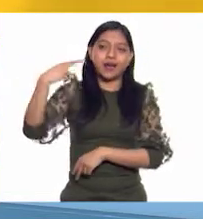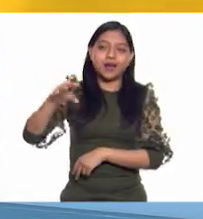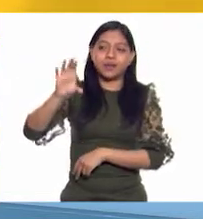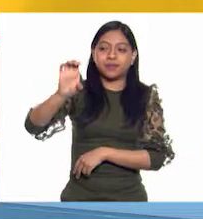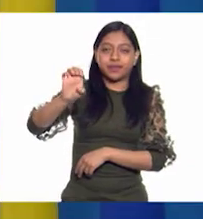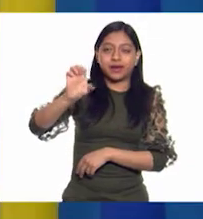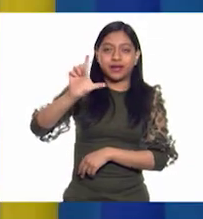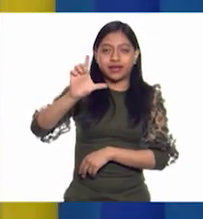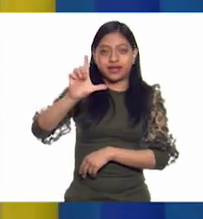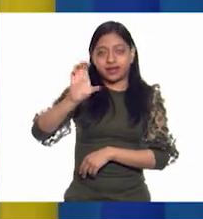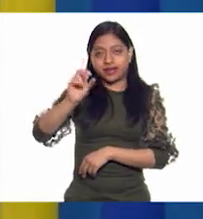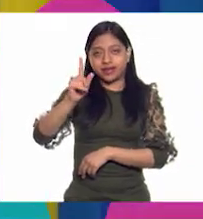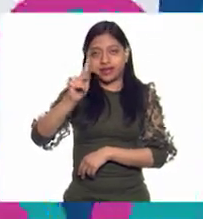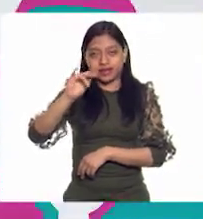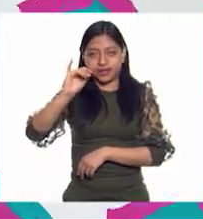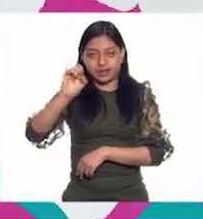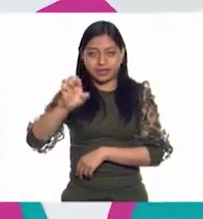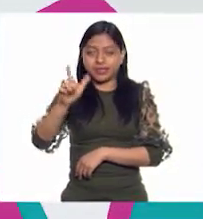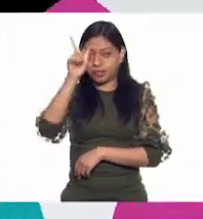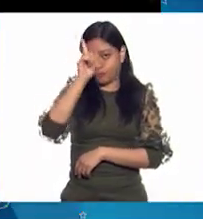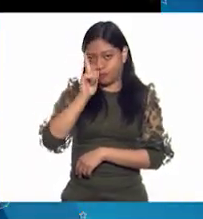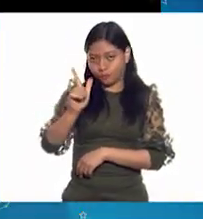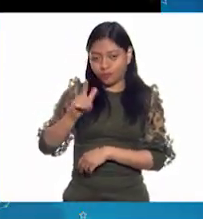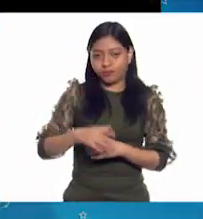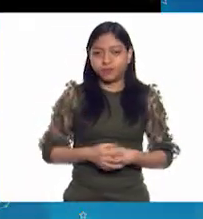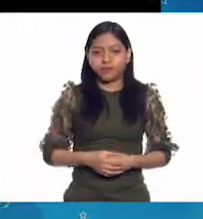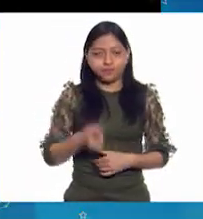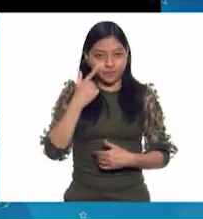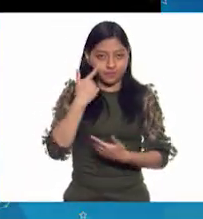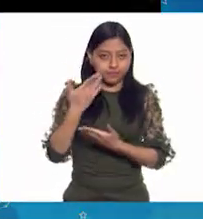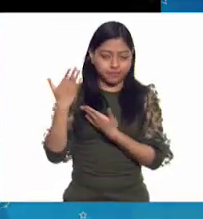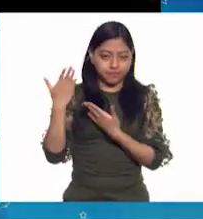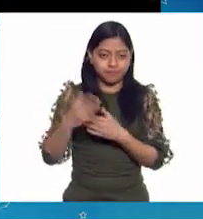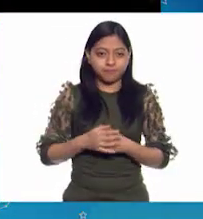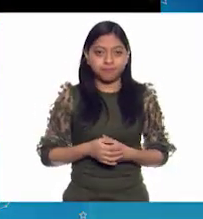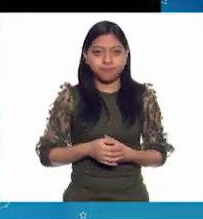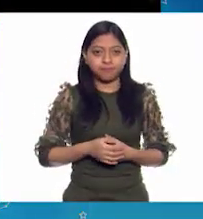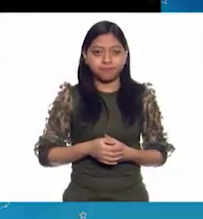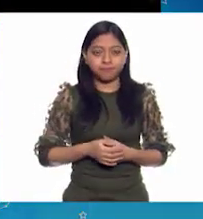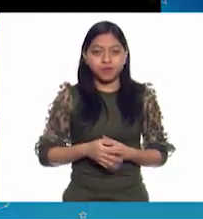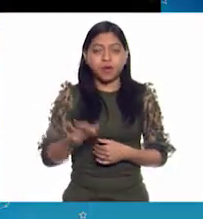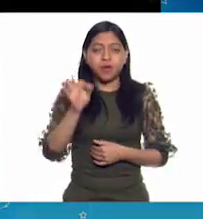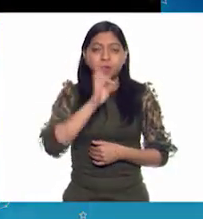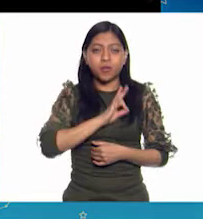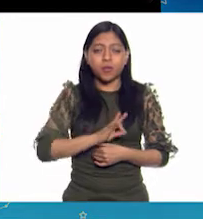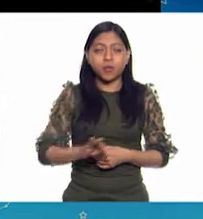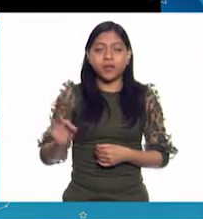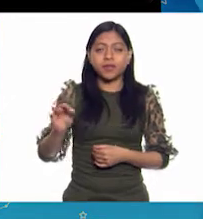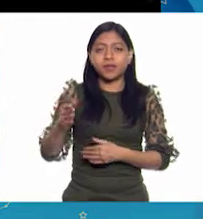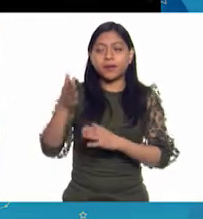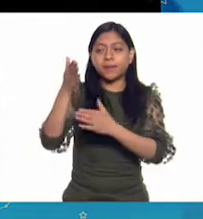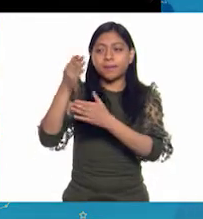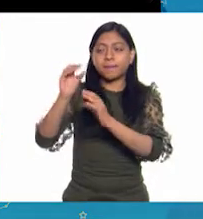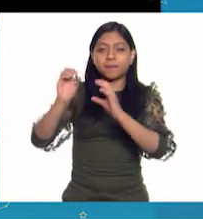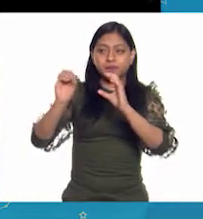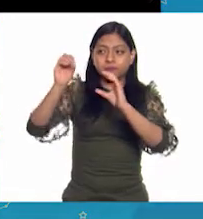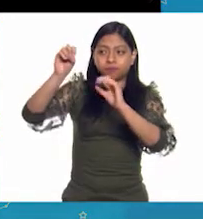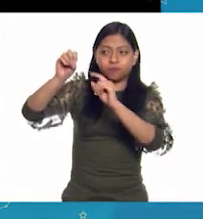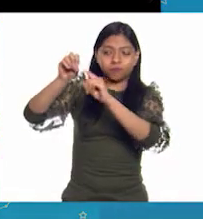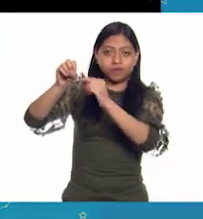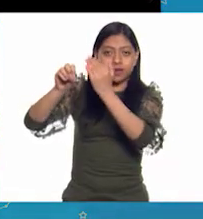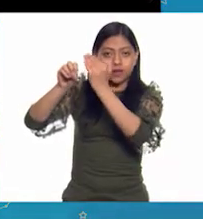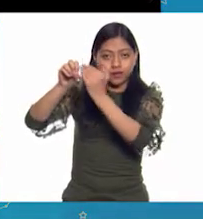lunar. Así es, María, pero un eclipse de luna puede ser total, parcial o